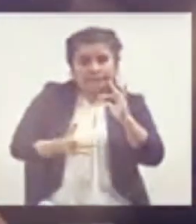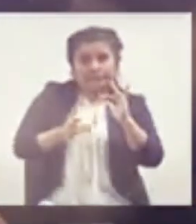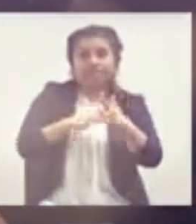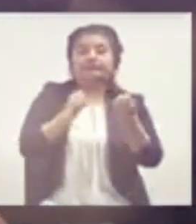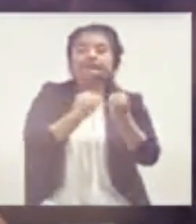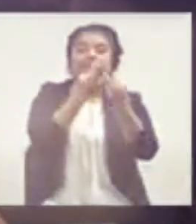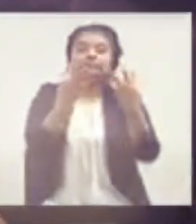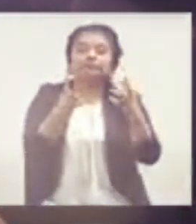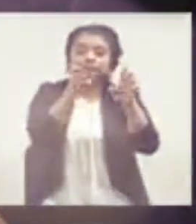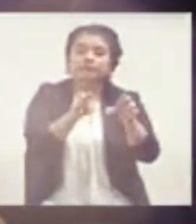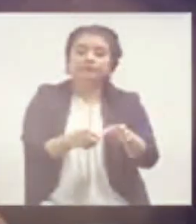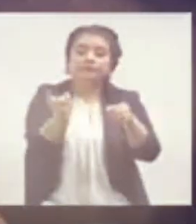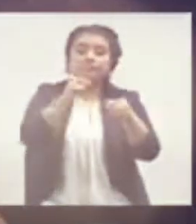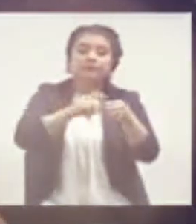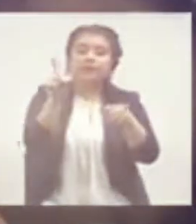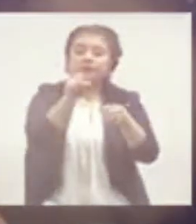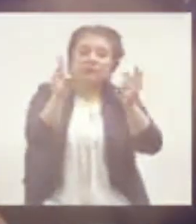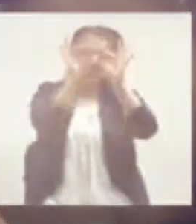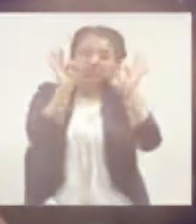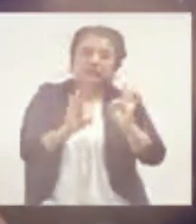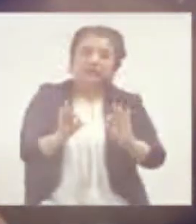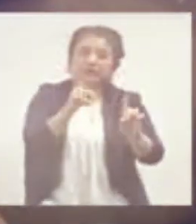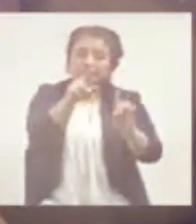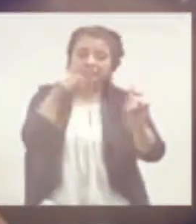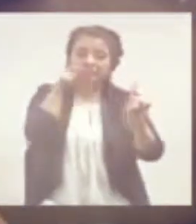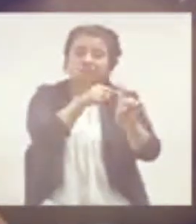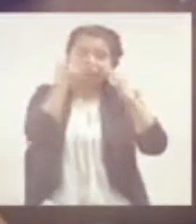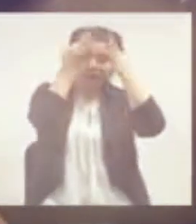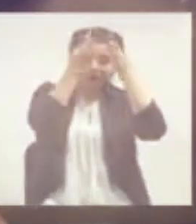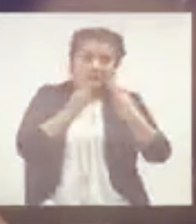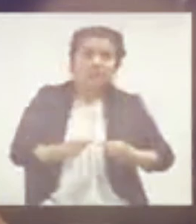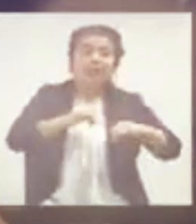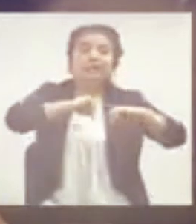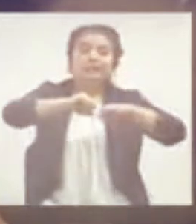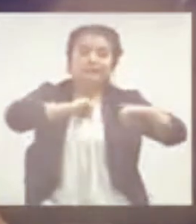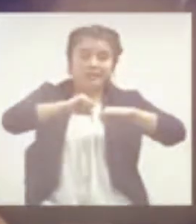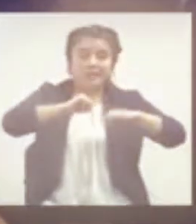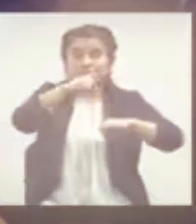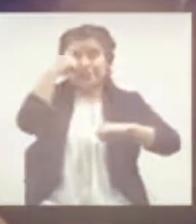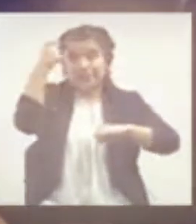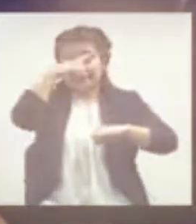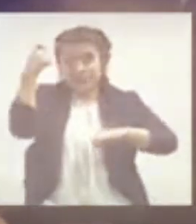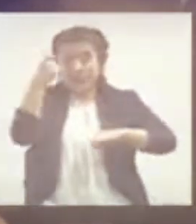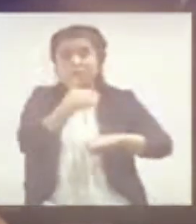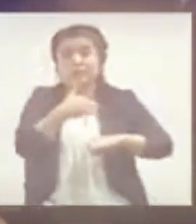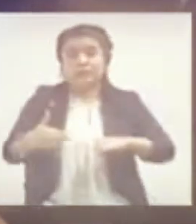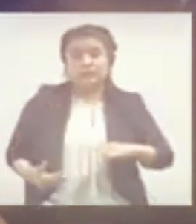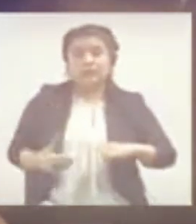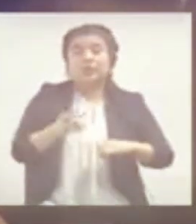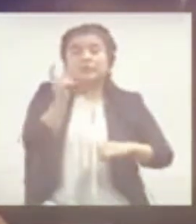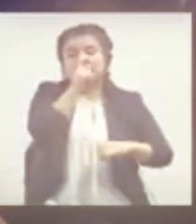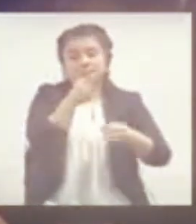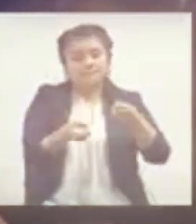de participantes, no hay forma de influir en la toma de decisiones de las actividades gubernamentales sin la